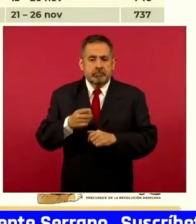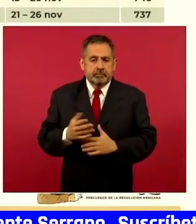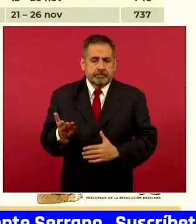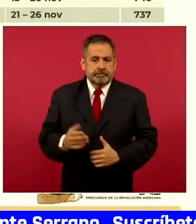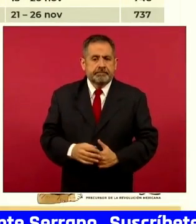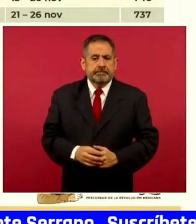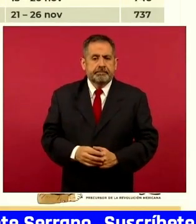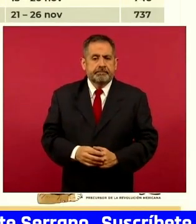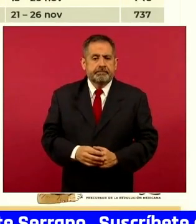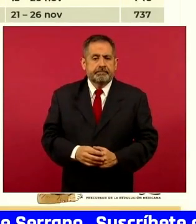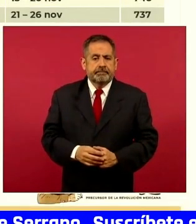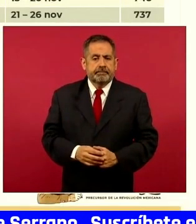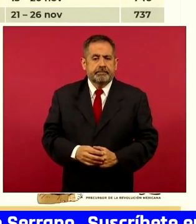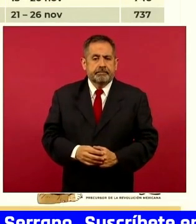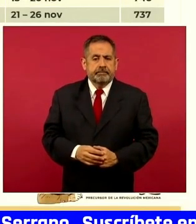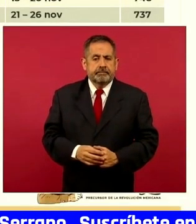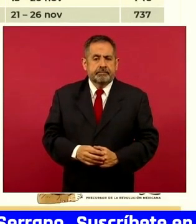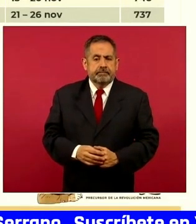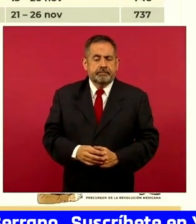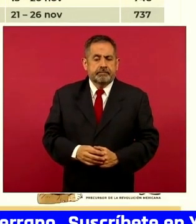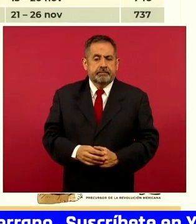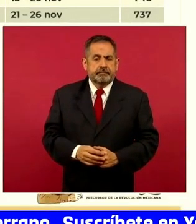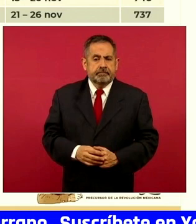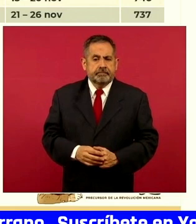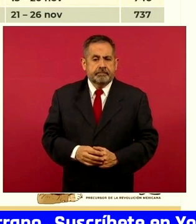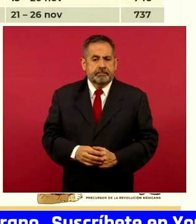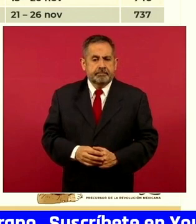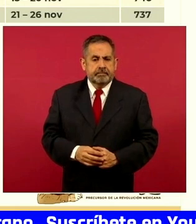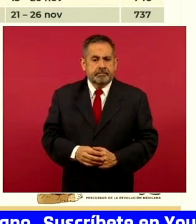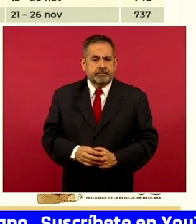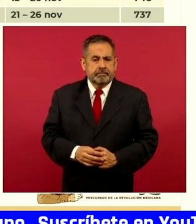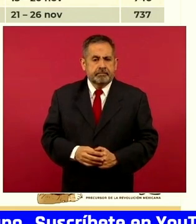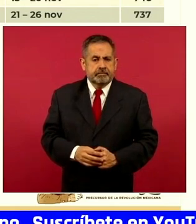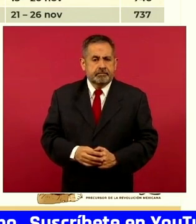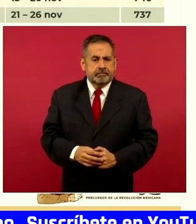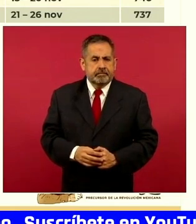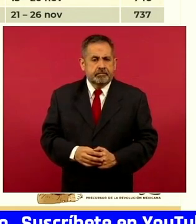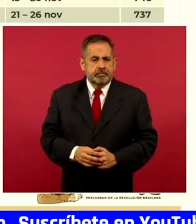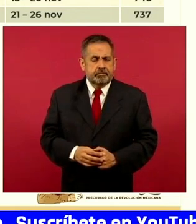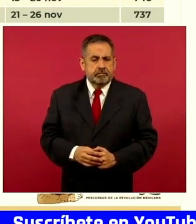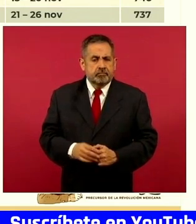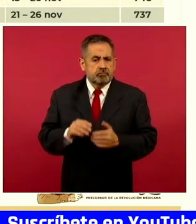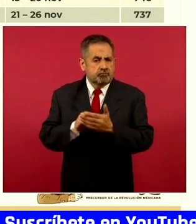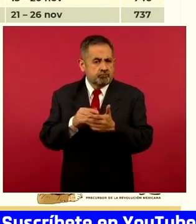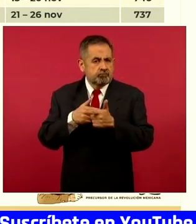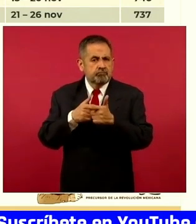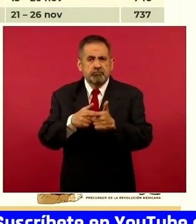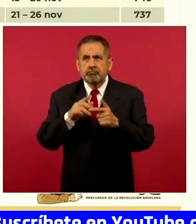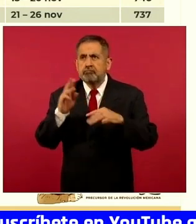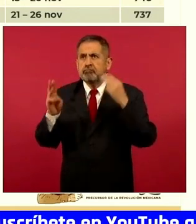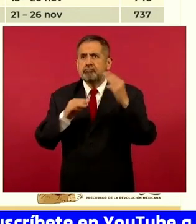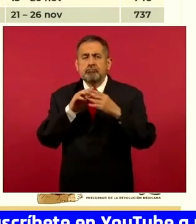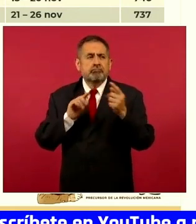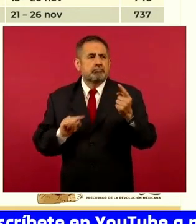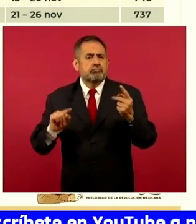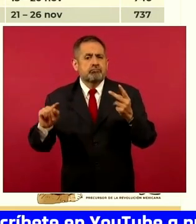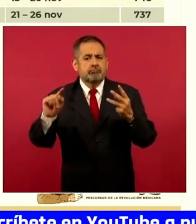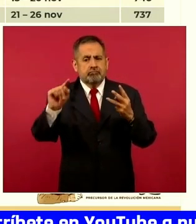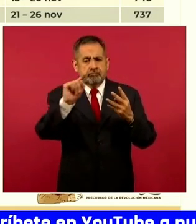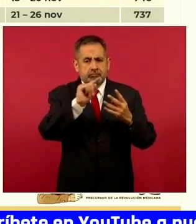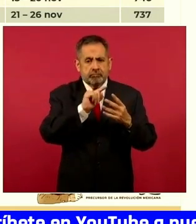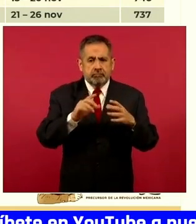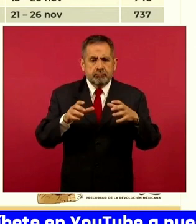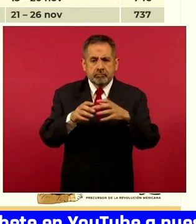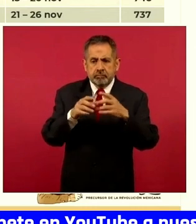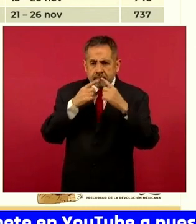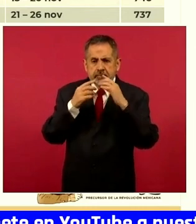Afortunadamente, las tendencias de aumento en el número de casos que se tenían en una gran cantidad de regiones del mundo se